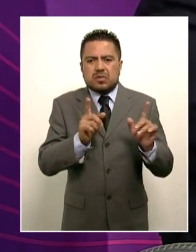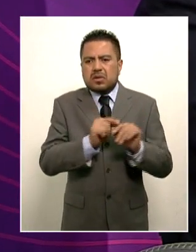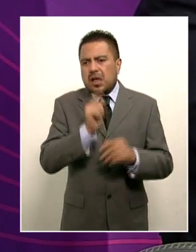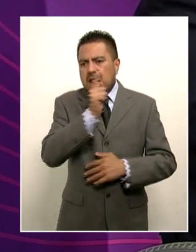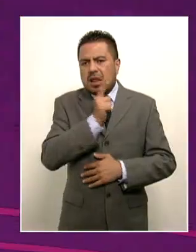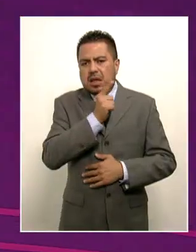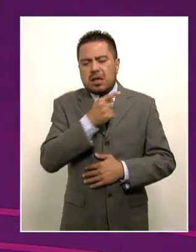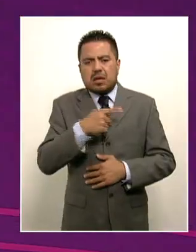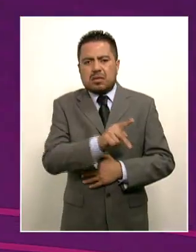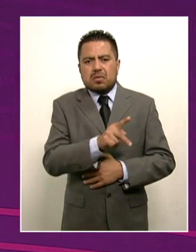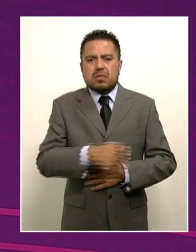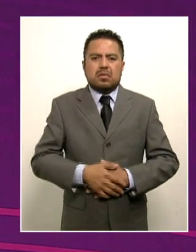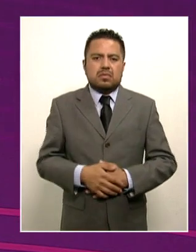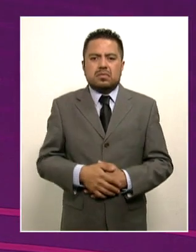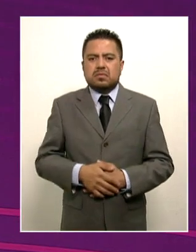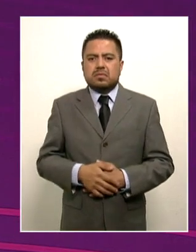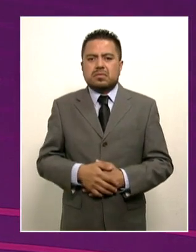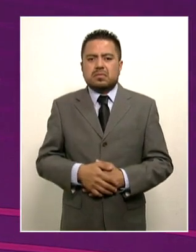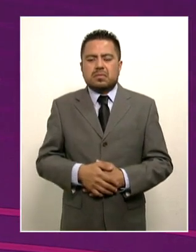lengua. Entonces,